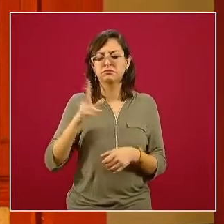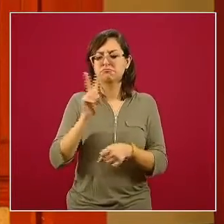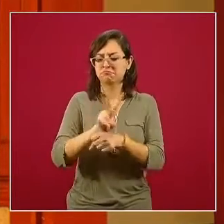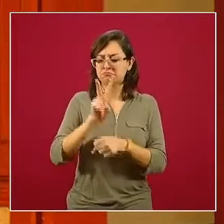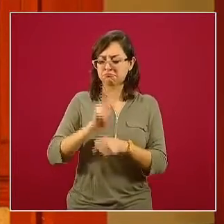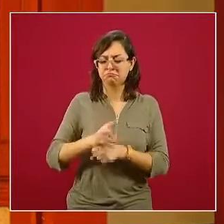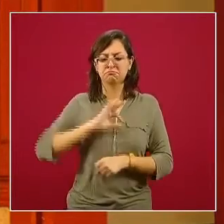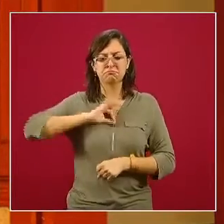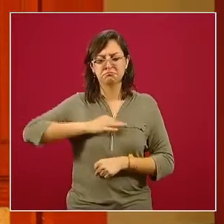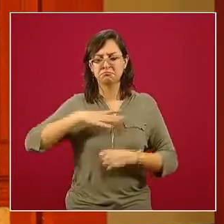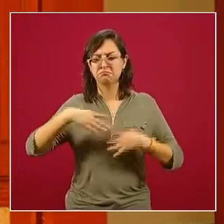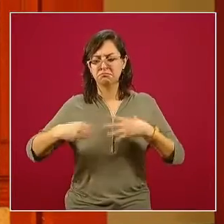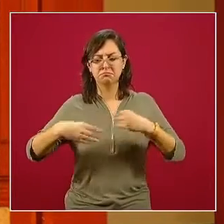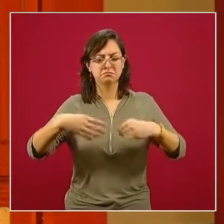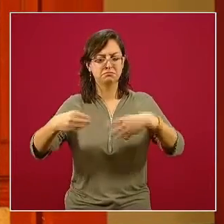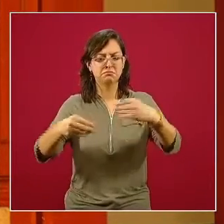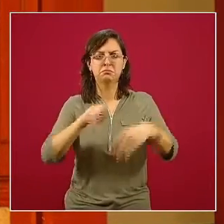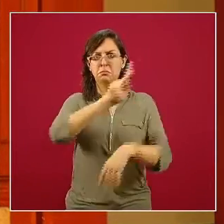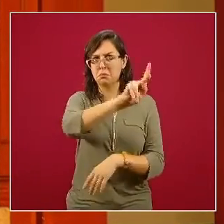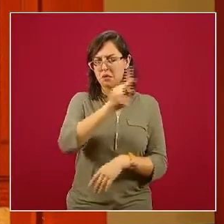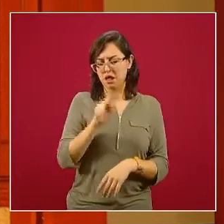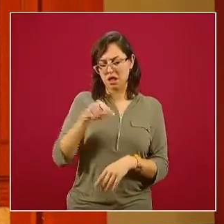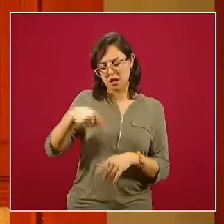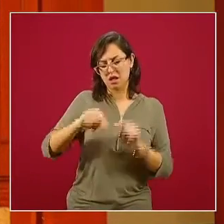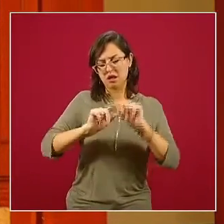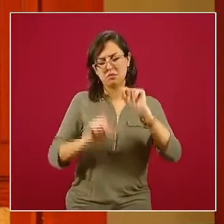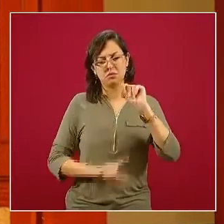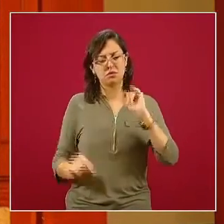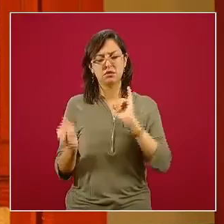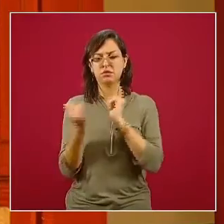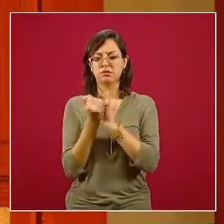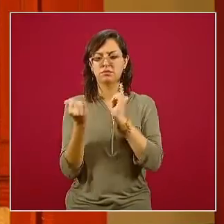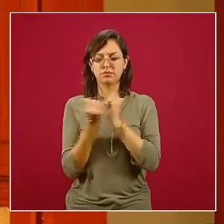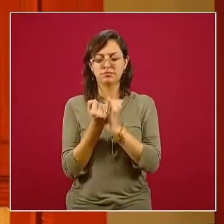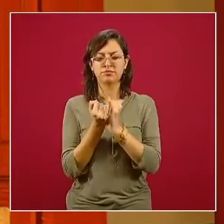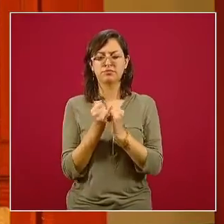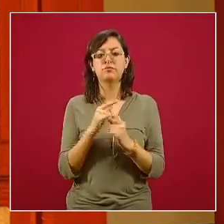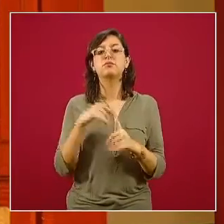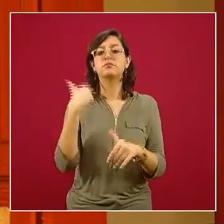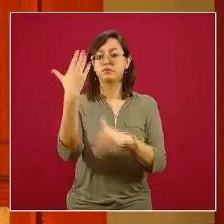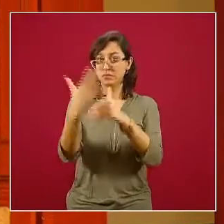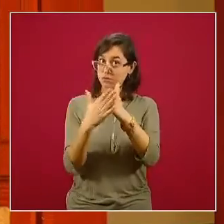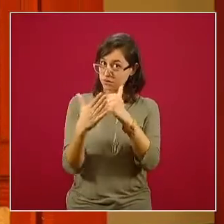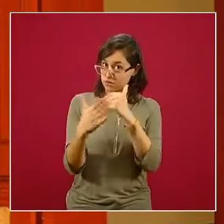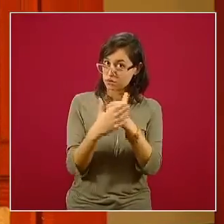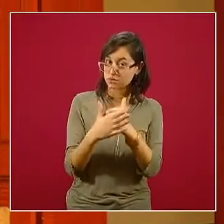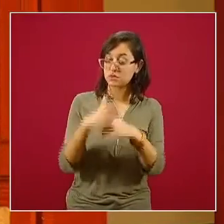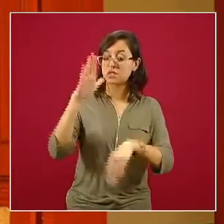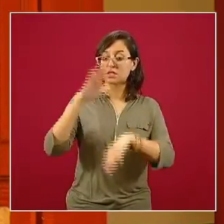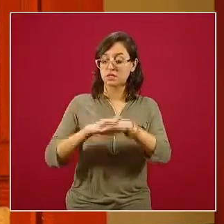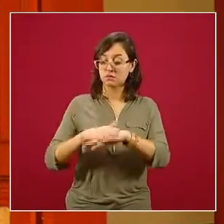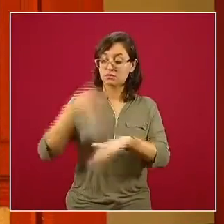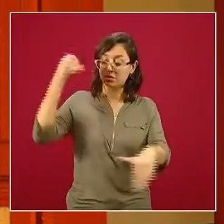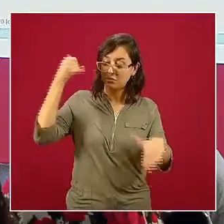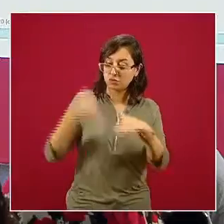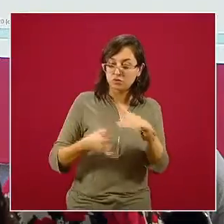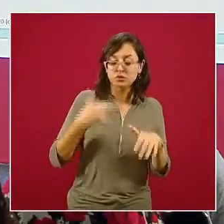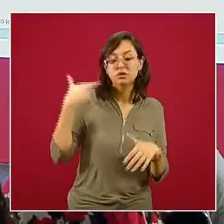vigilancia epidemiológica semejantes a los que también utiliza México. Y en ese tiempo, cuando conozcamos la